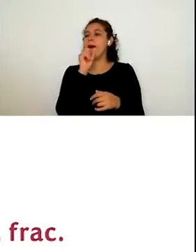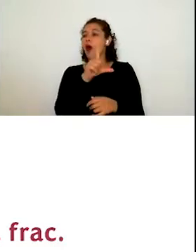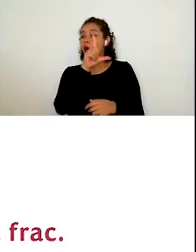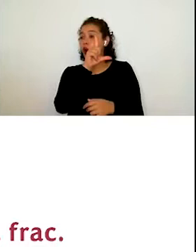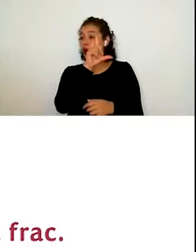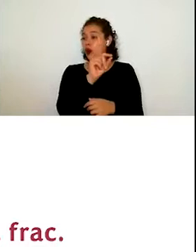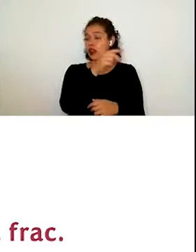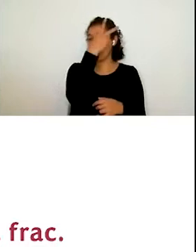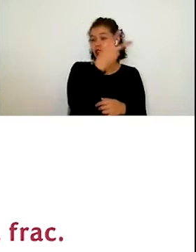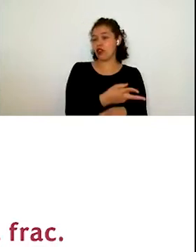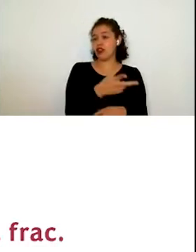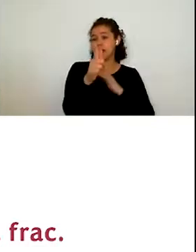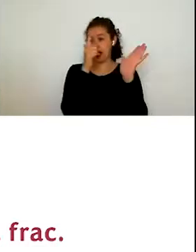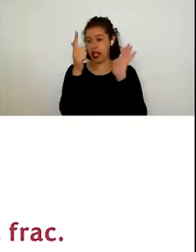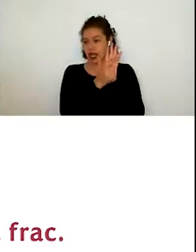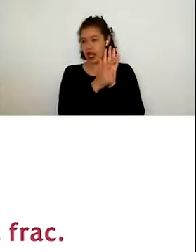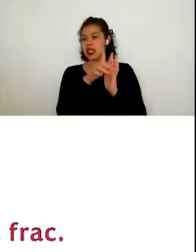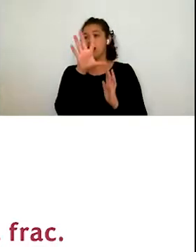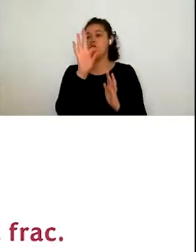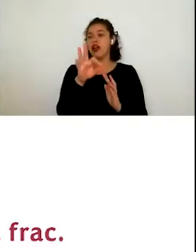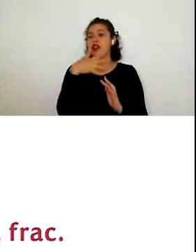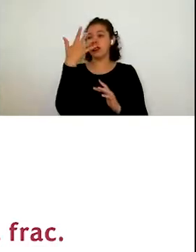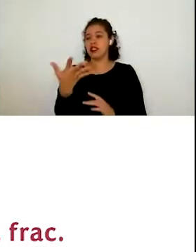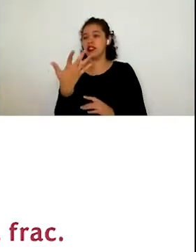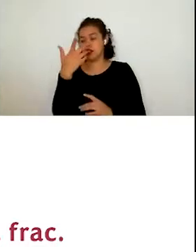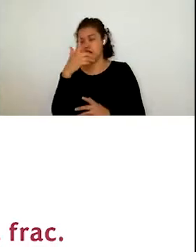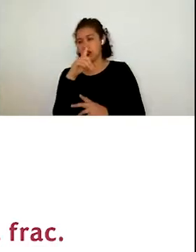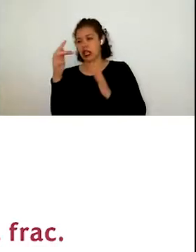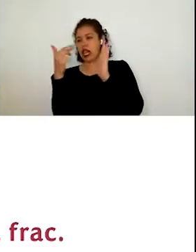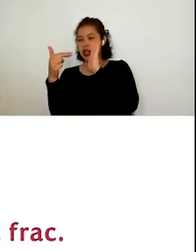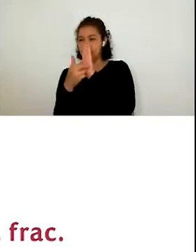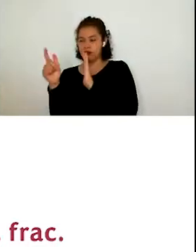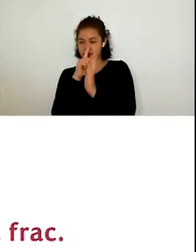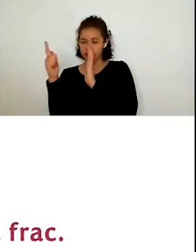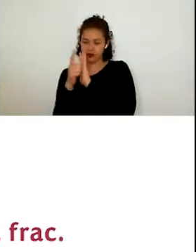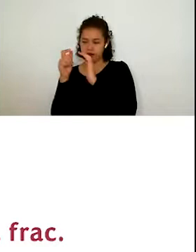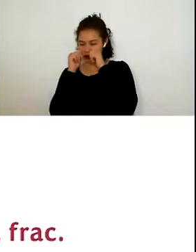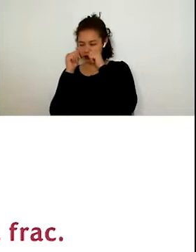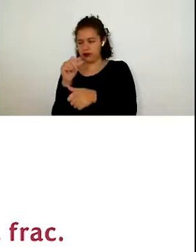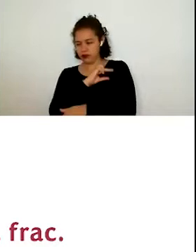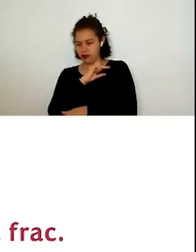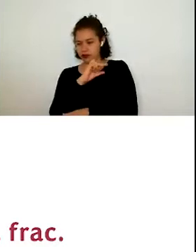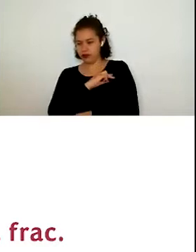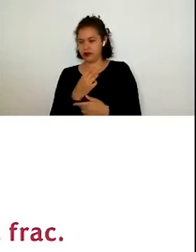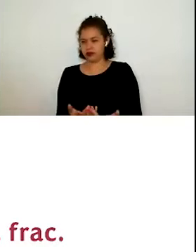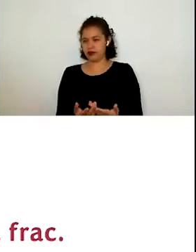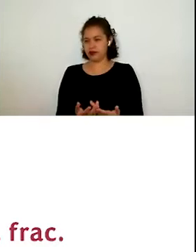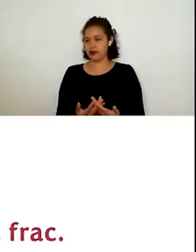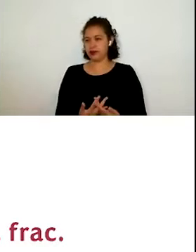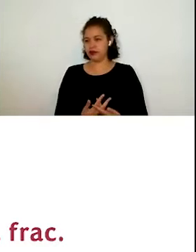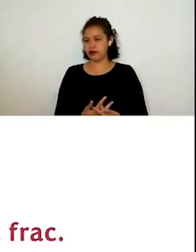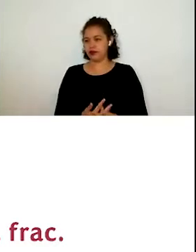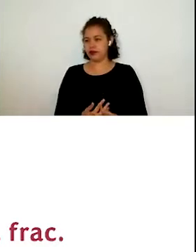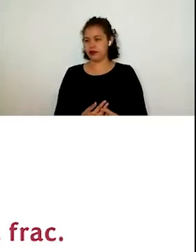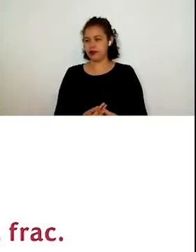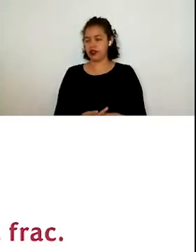cuando las personas que haya designado el fundador ya se hayan agotado, o sea, de la lista que el